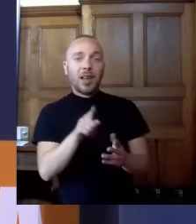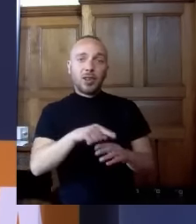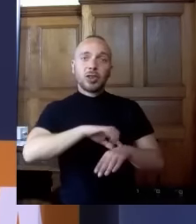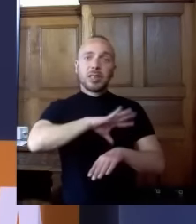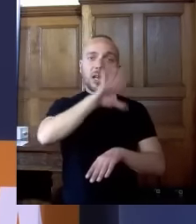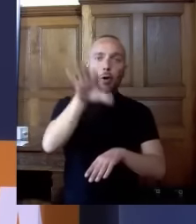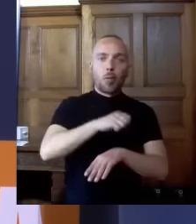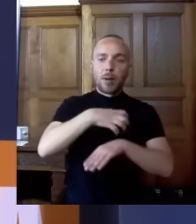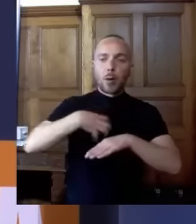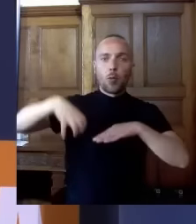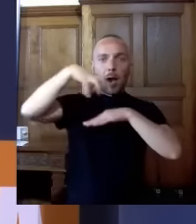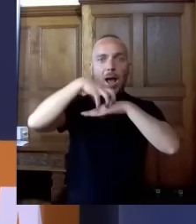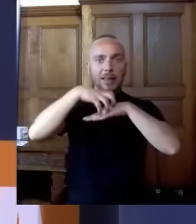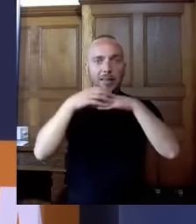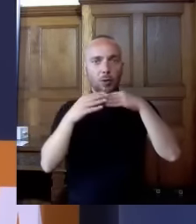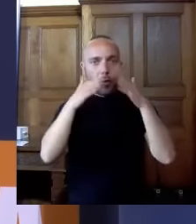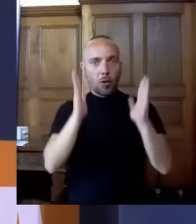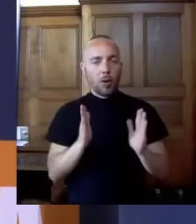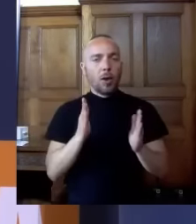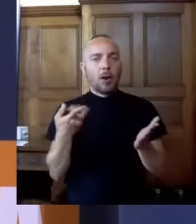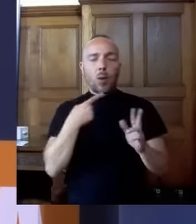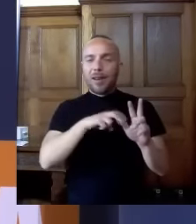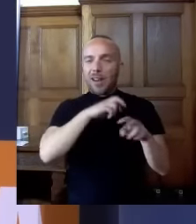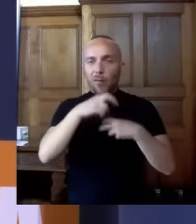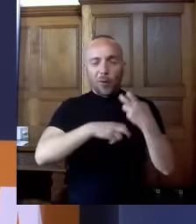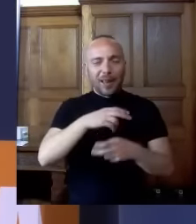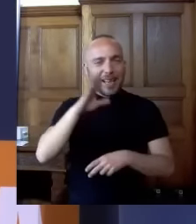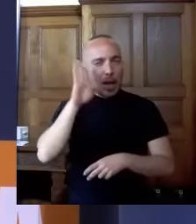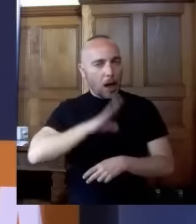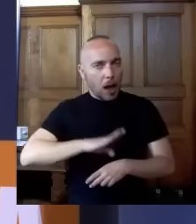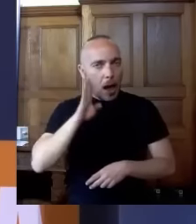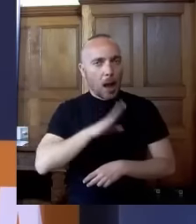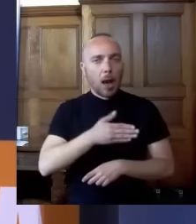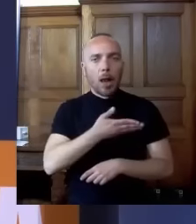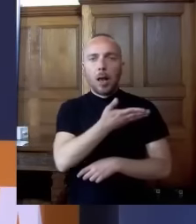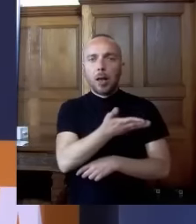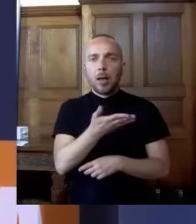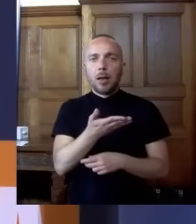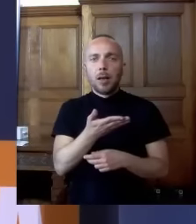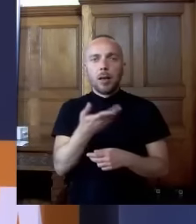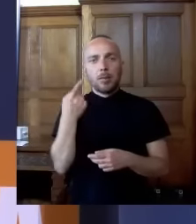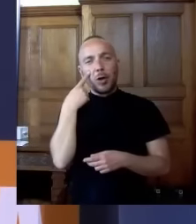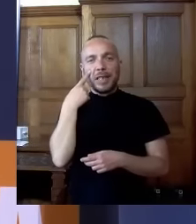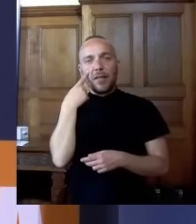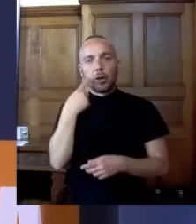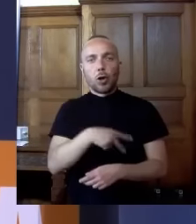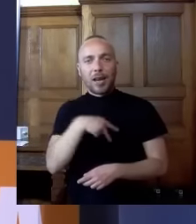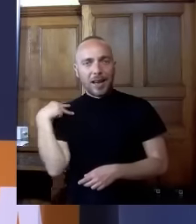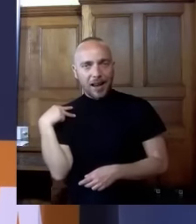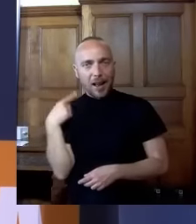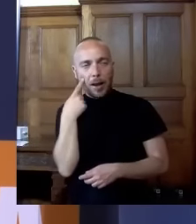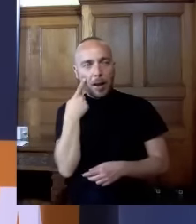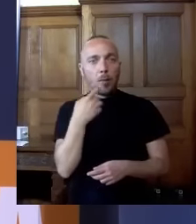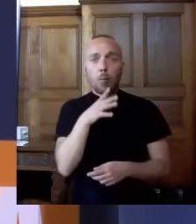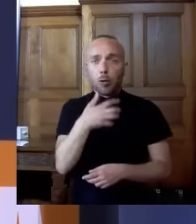hacen una reforma ilegal y todo esto previa destitución destitución de la interventora general porque hay